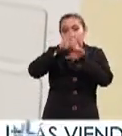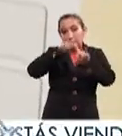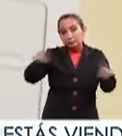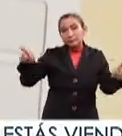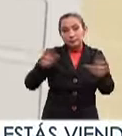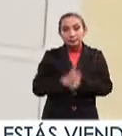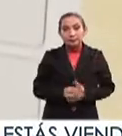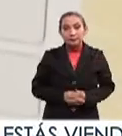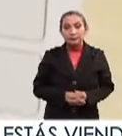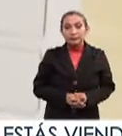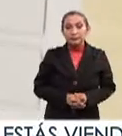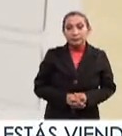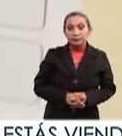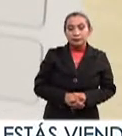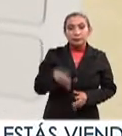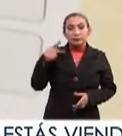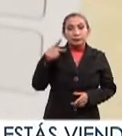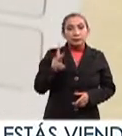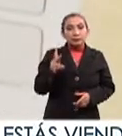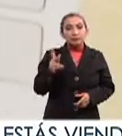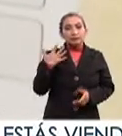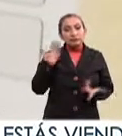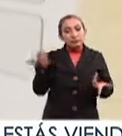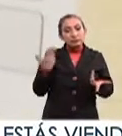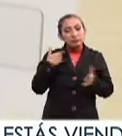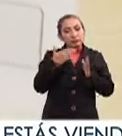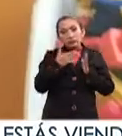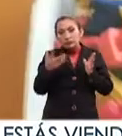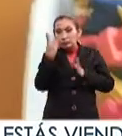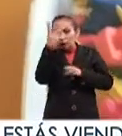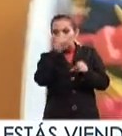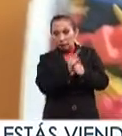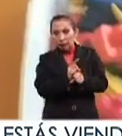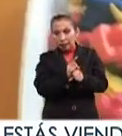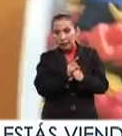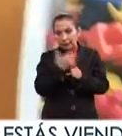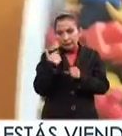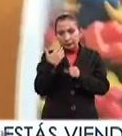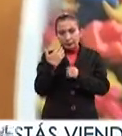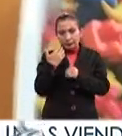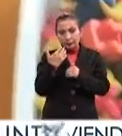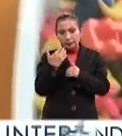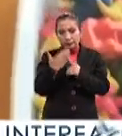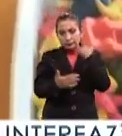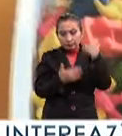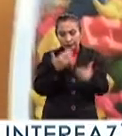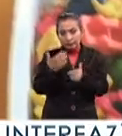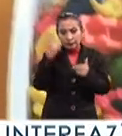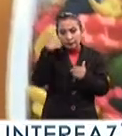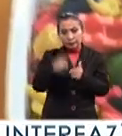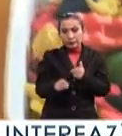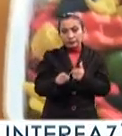distinto, pero nos tomaron como 2 días para